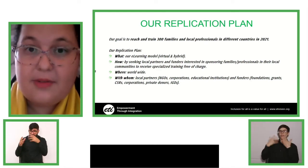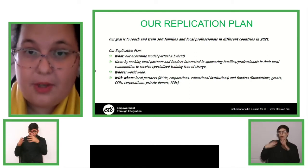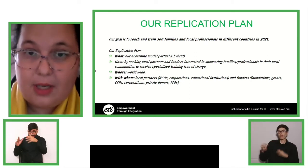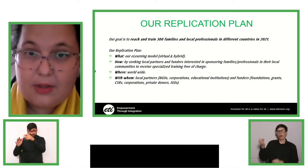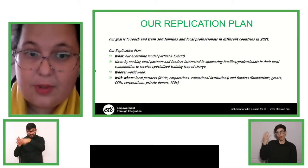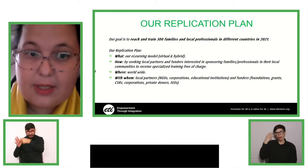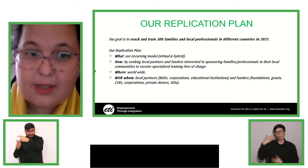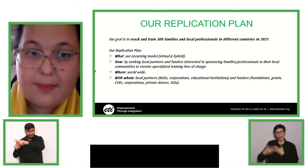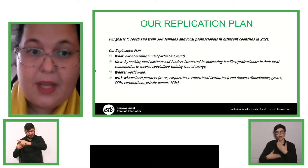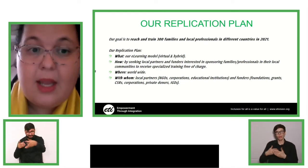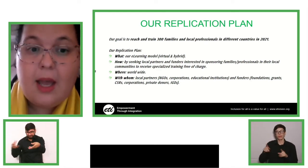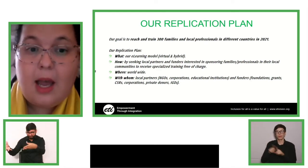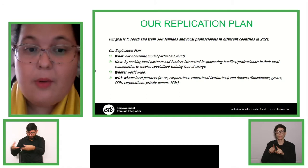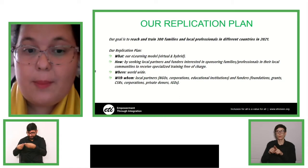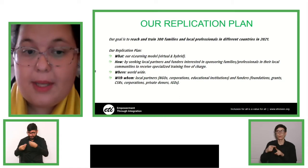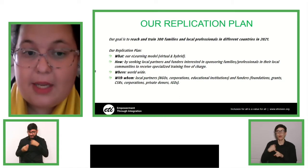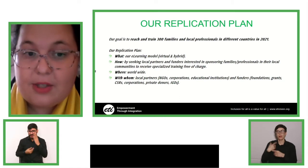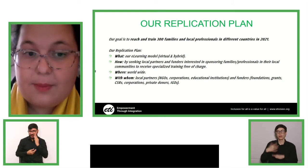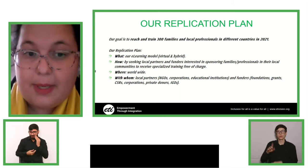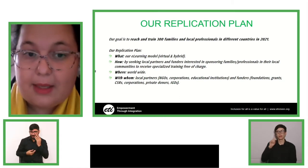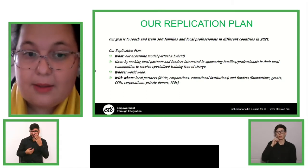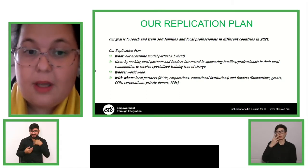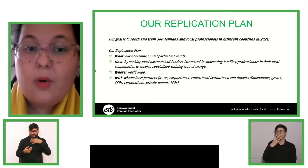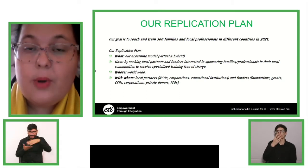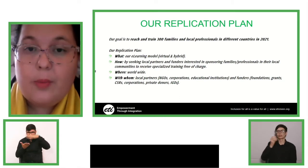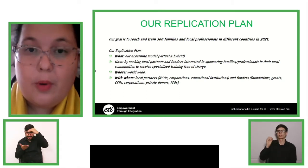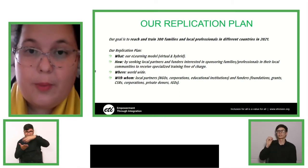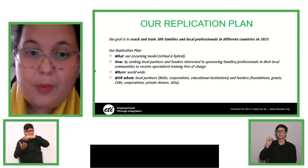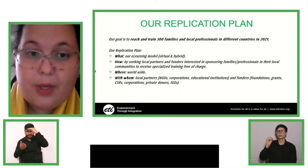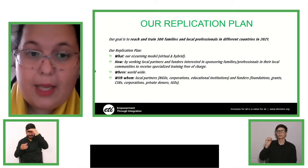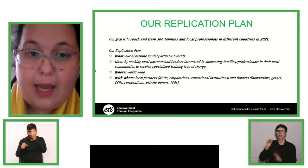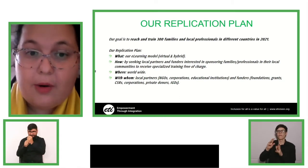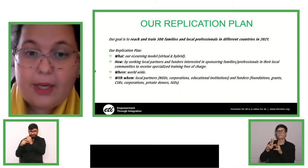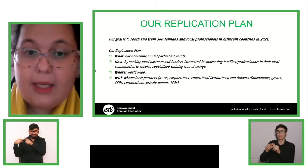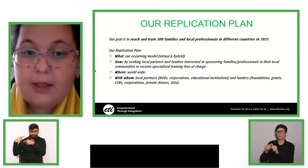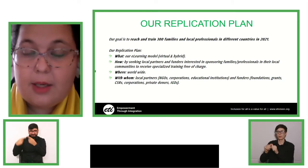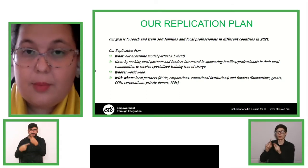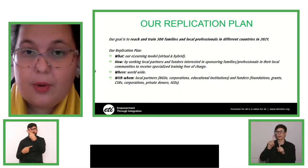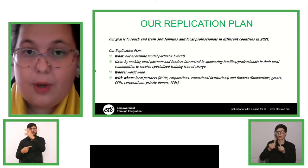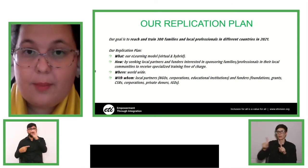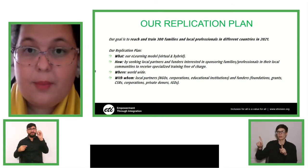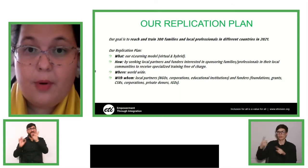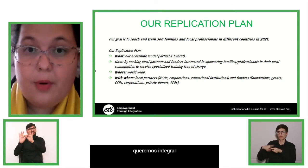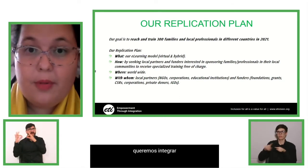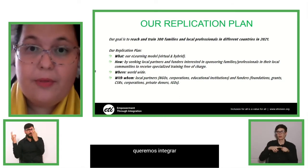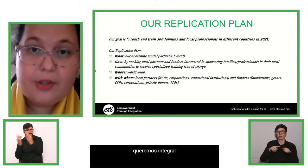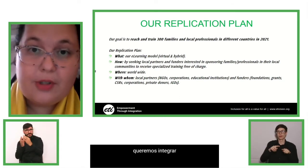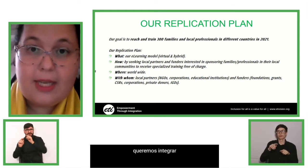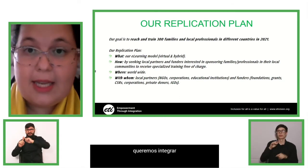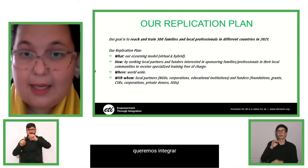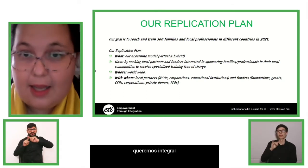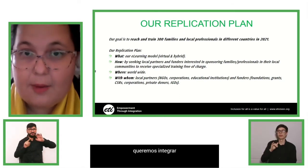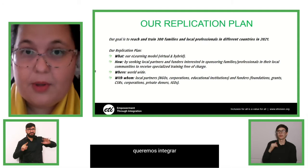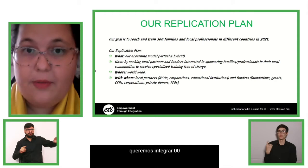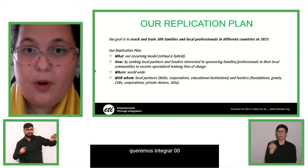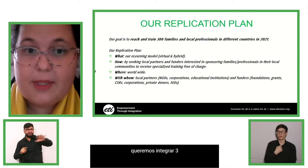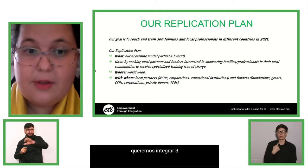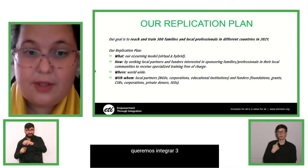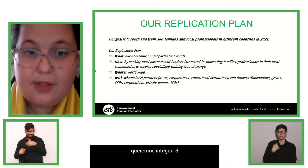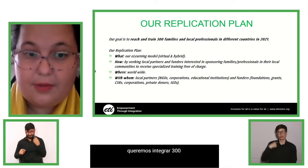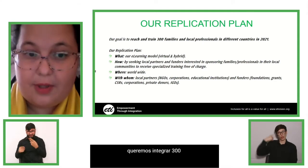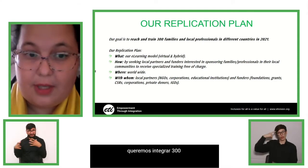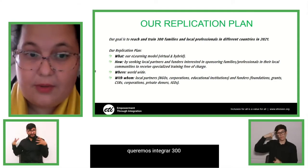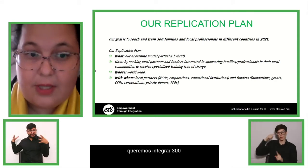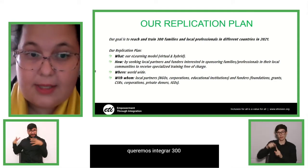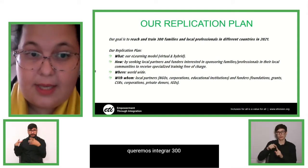queremos integrar 300 familias y profesionales. Y nuestro plan de